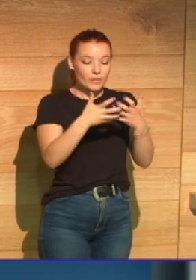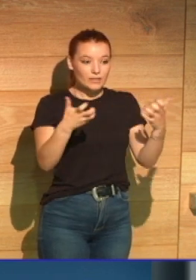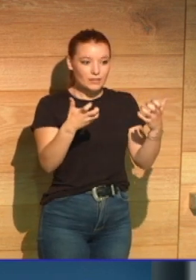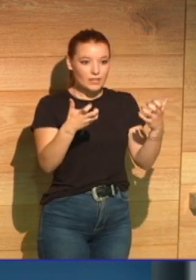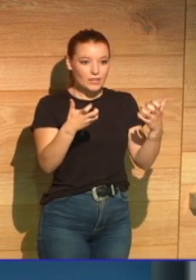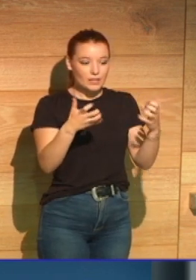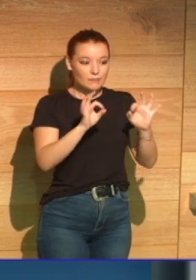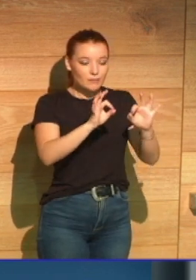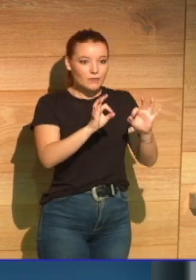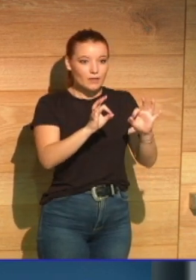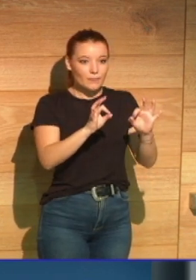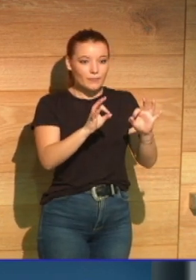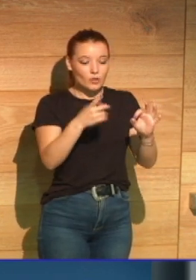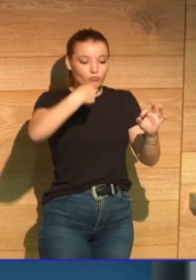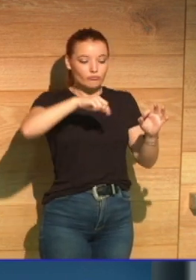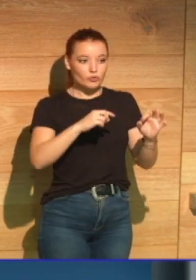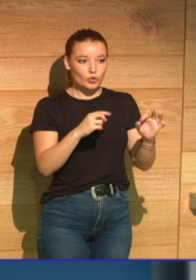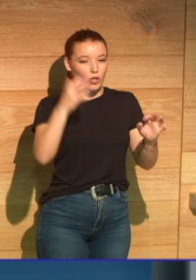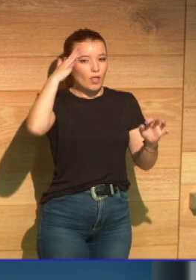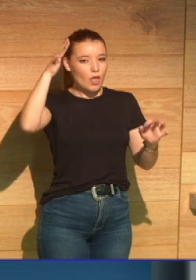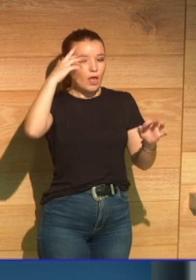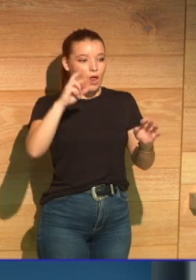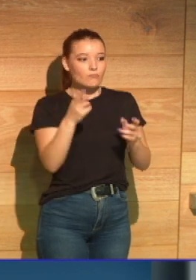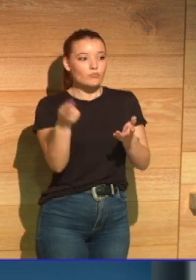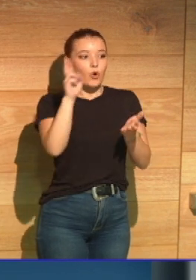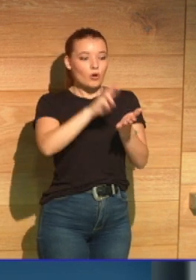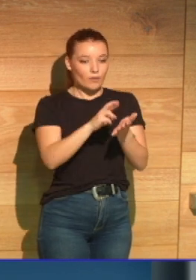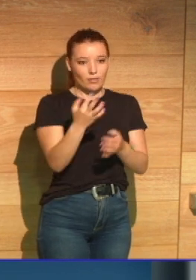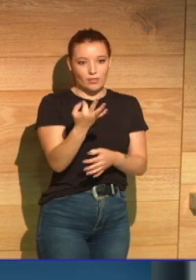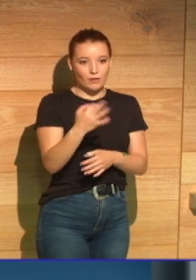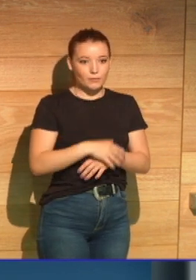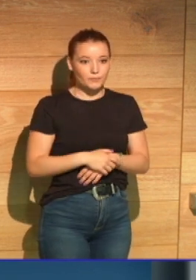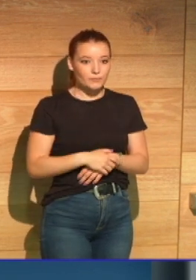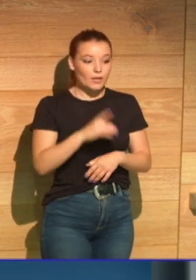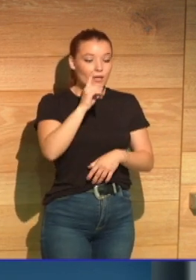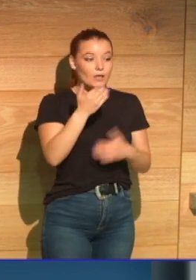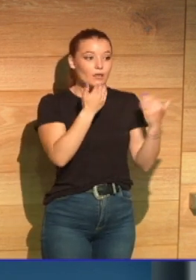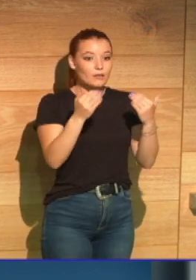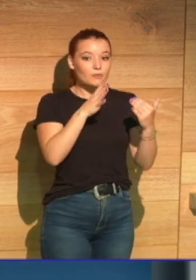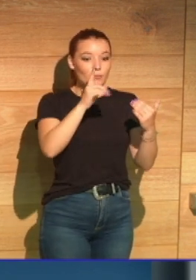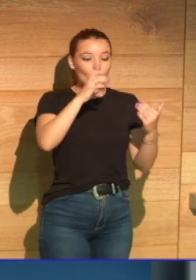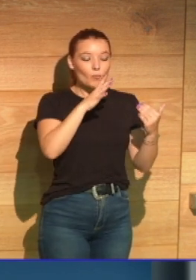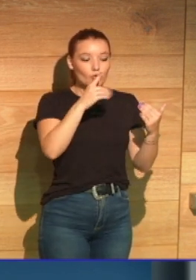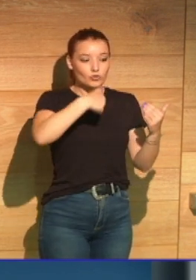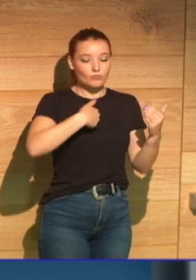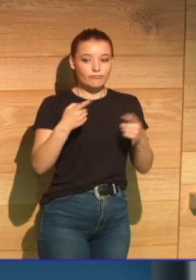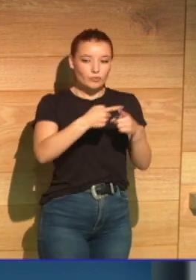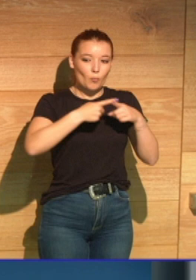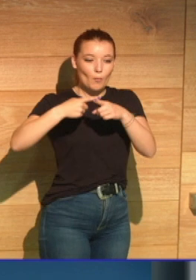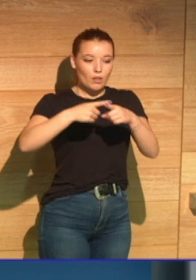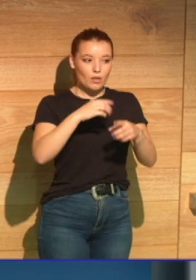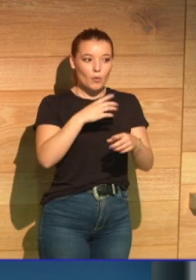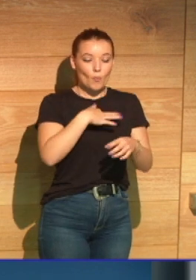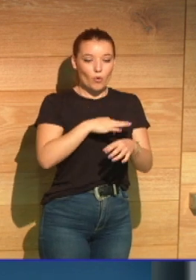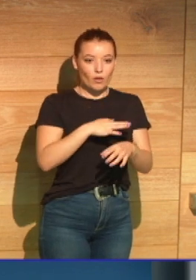y reimaginar. Muchísimas gracias, Nidia, de verdad, por la oportunidad y por poder compartir con todas y con todos ustedes algunas reflexiones